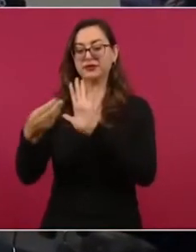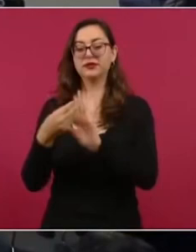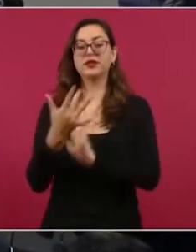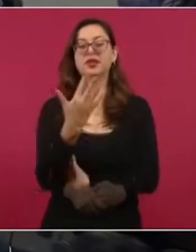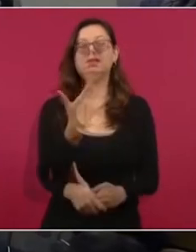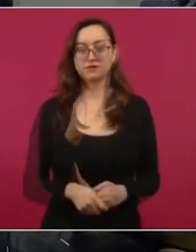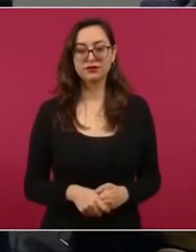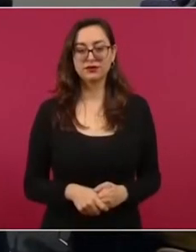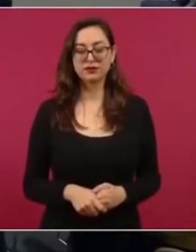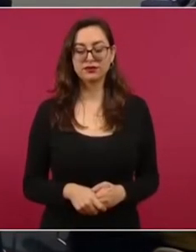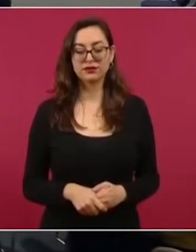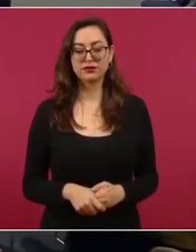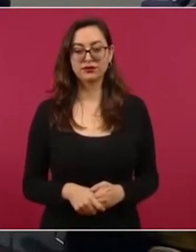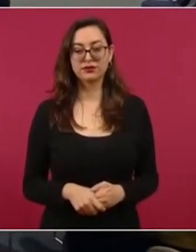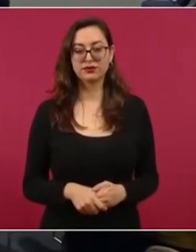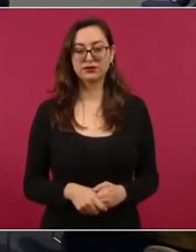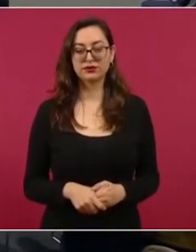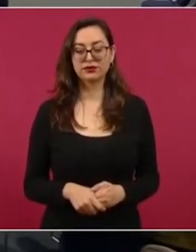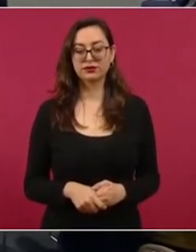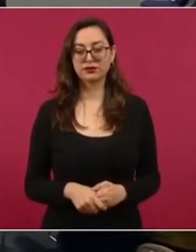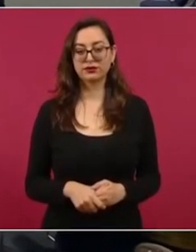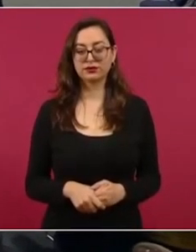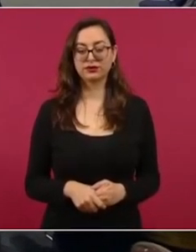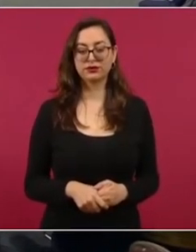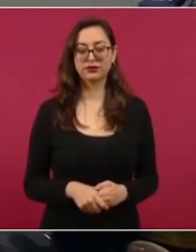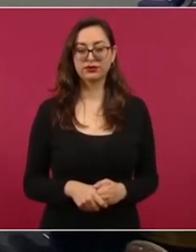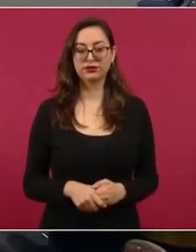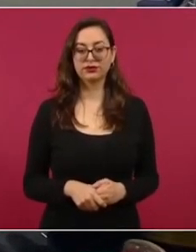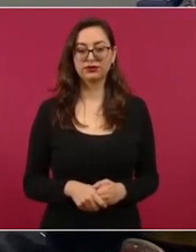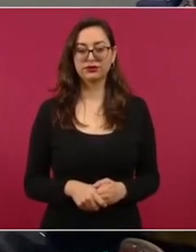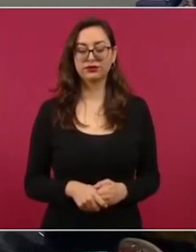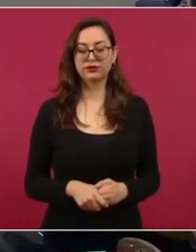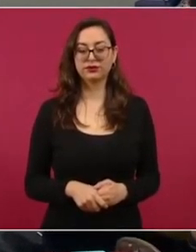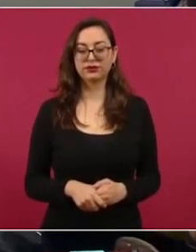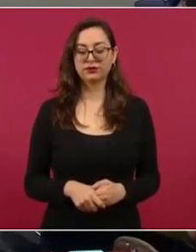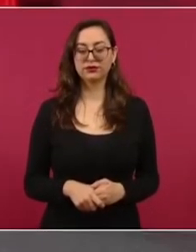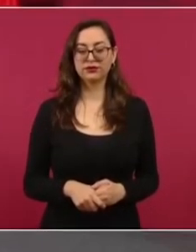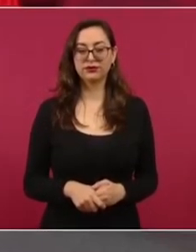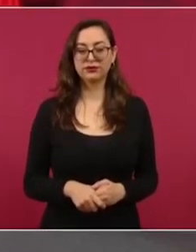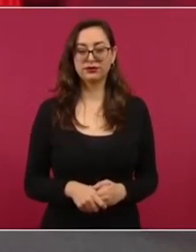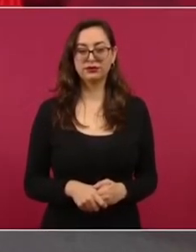Además, qué